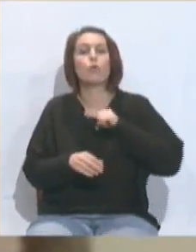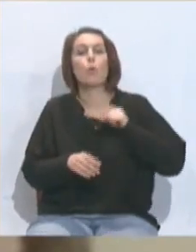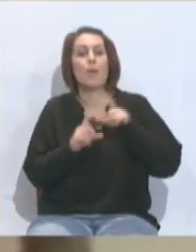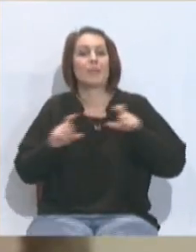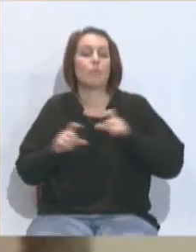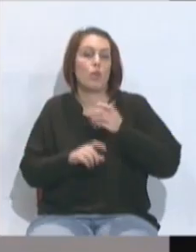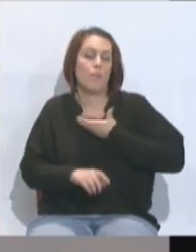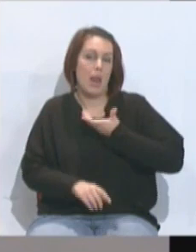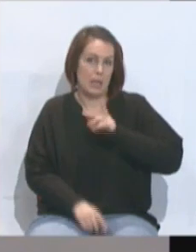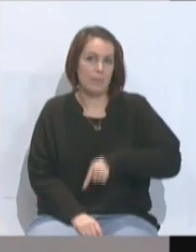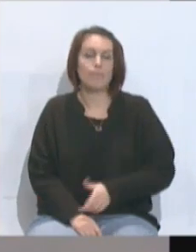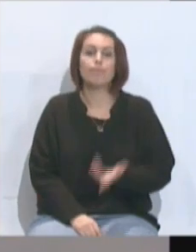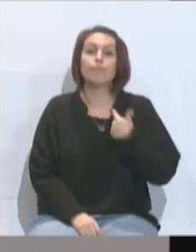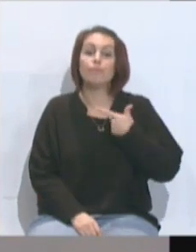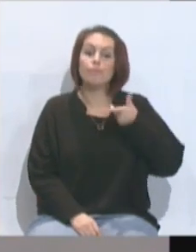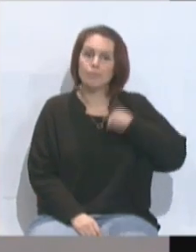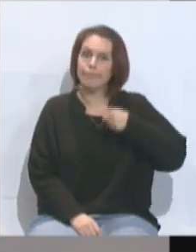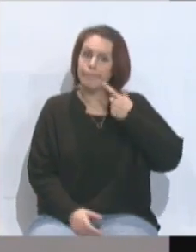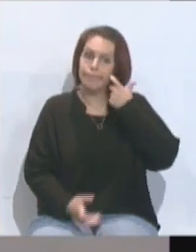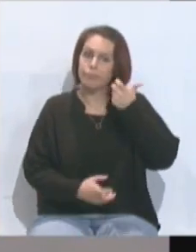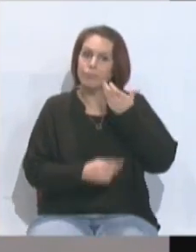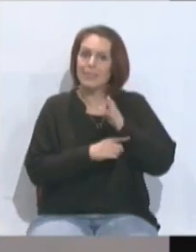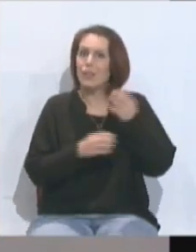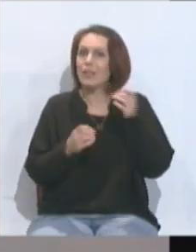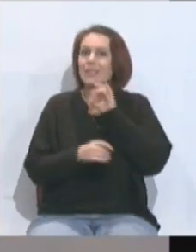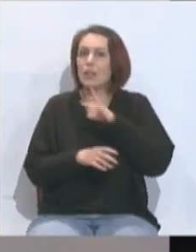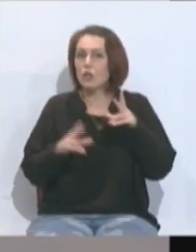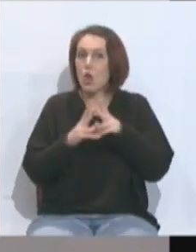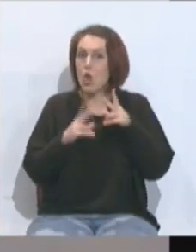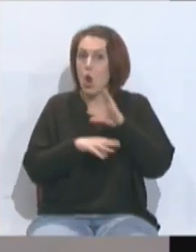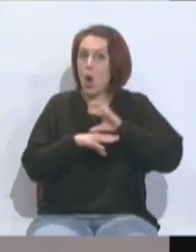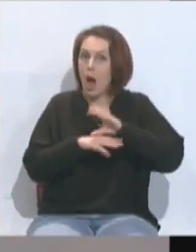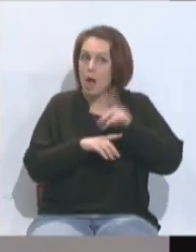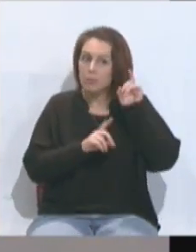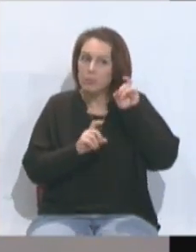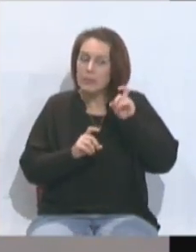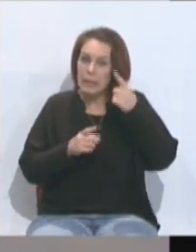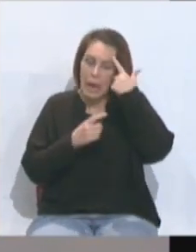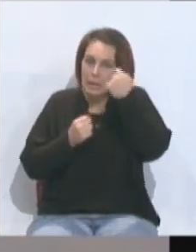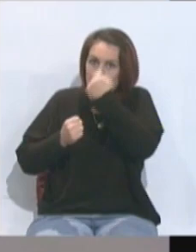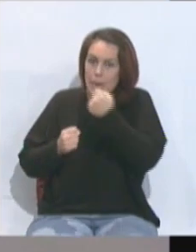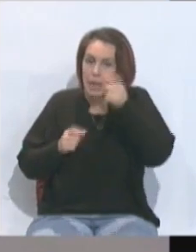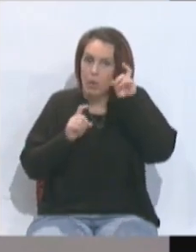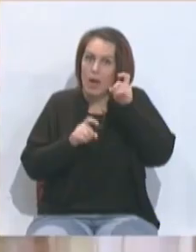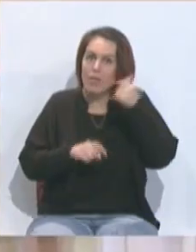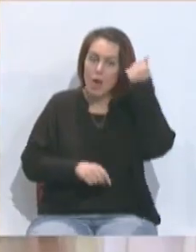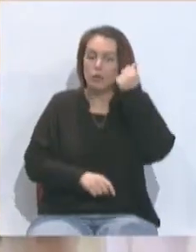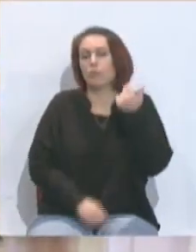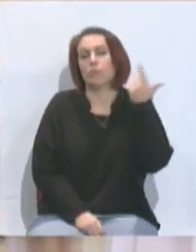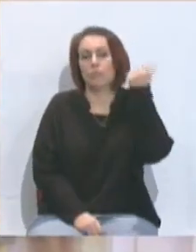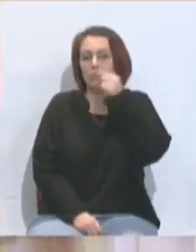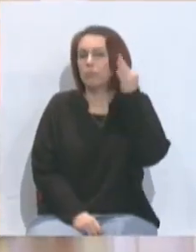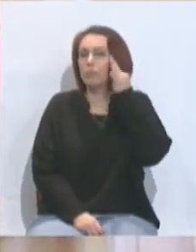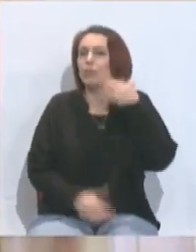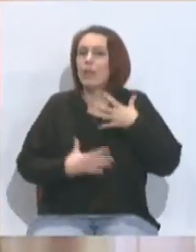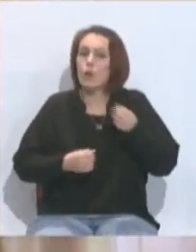empresas municipales. También ha estado presente en la presentación la socióloga y docente experta en educación de género y salud, Raquel Lucas, de la